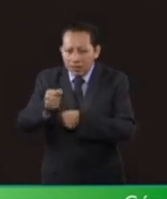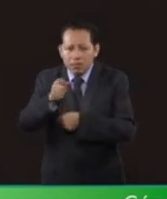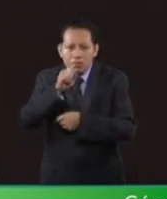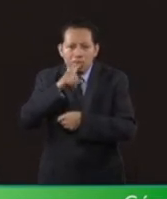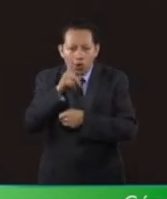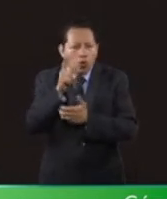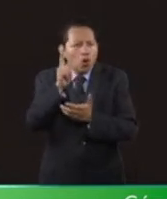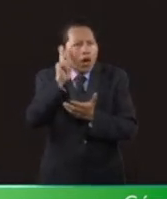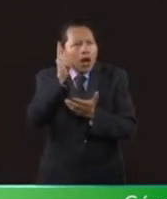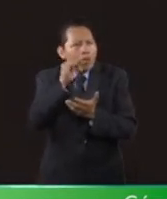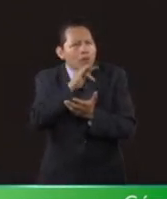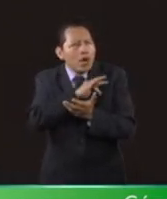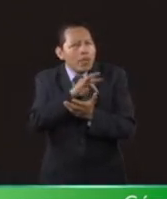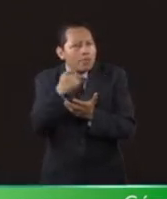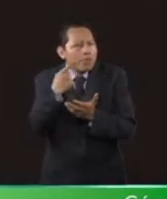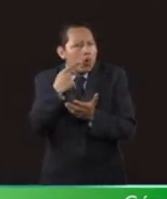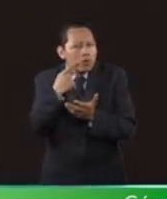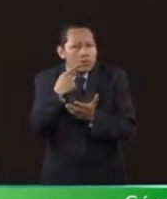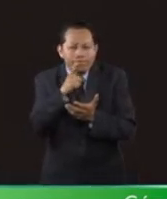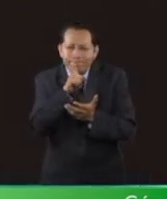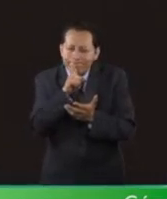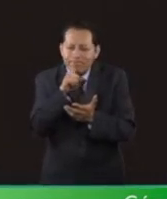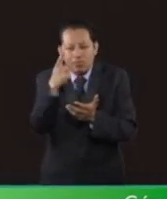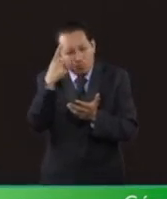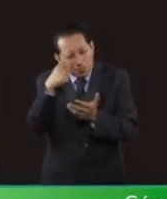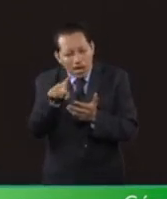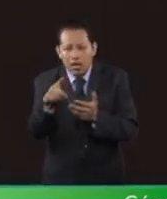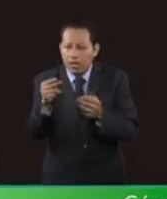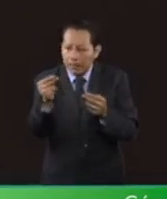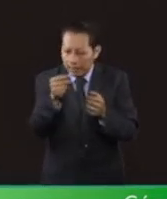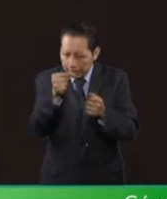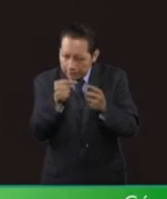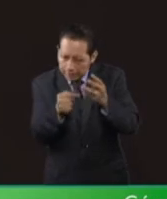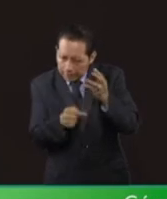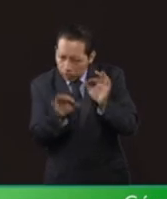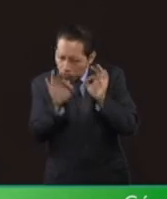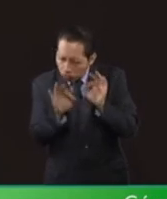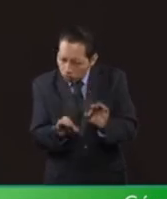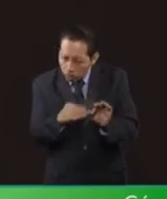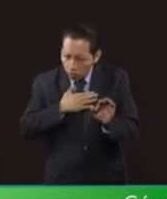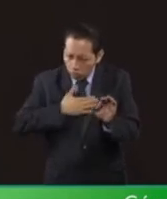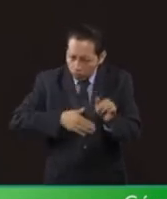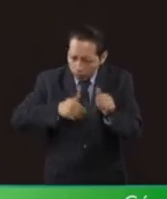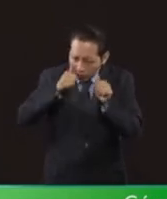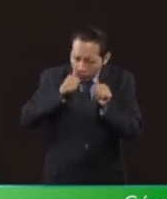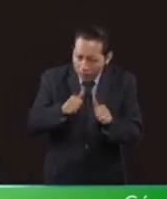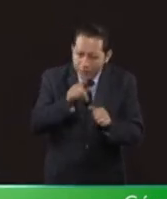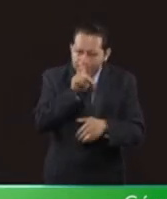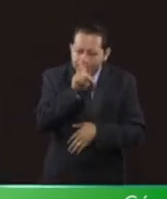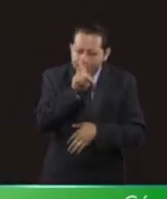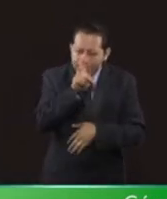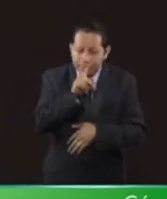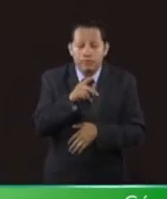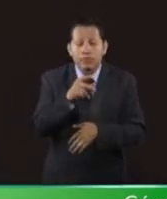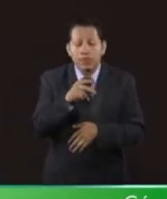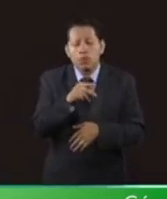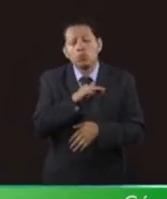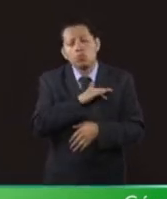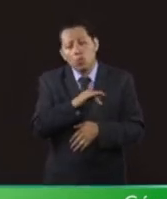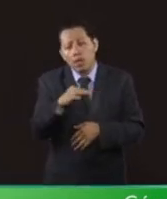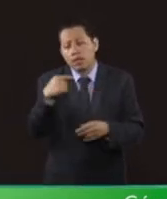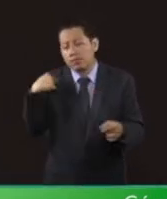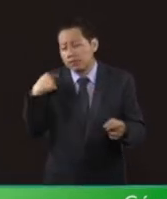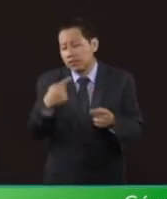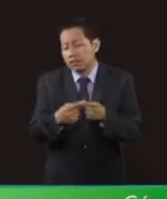esperanza de una política de Estado para atender sus necesidades de verdad y justicia. Hemos ido caminando en los